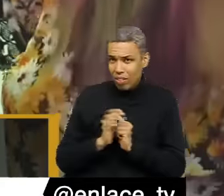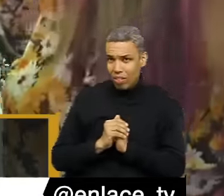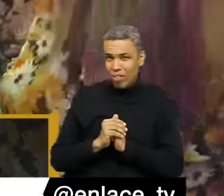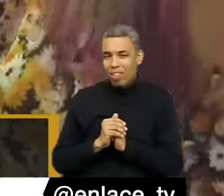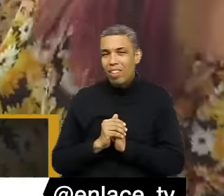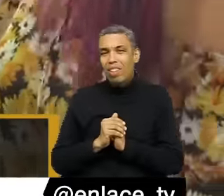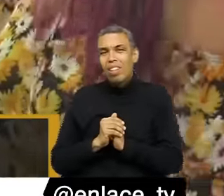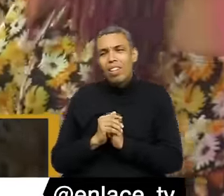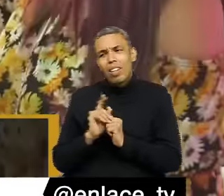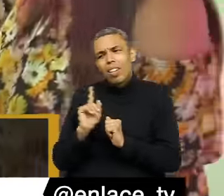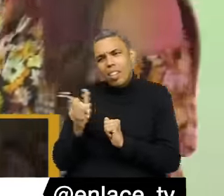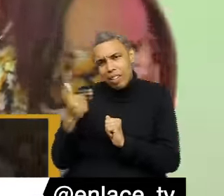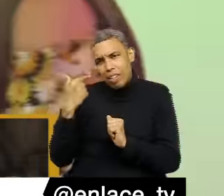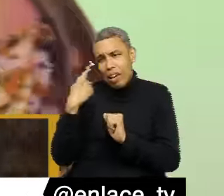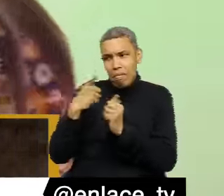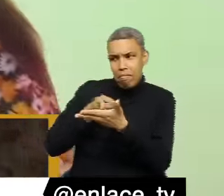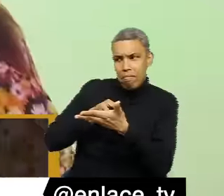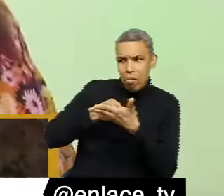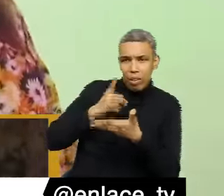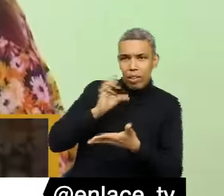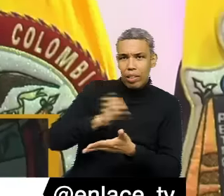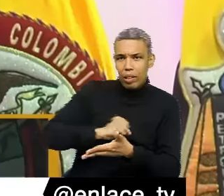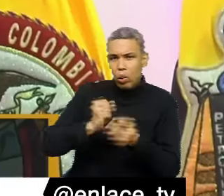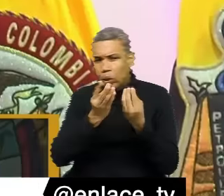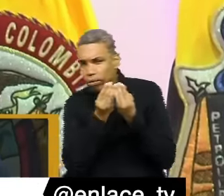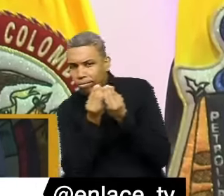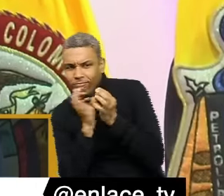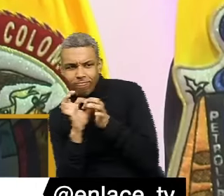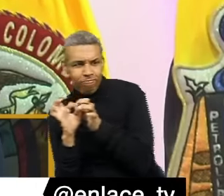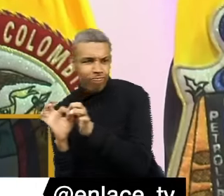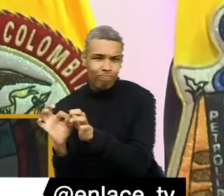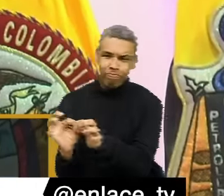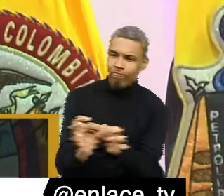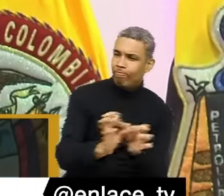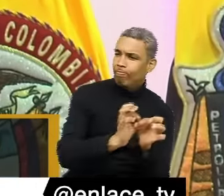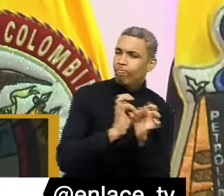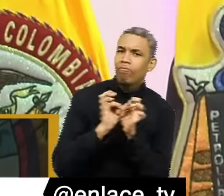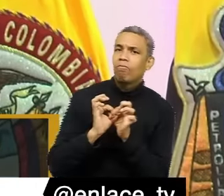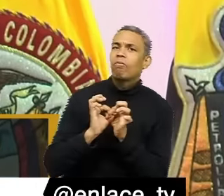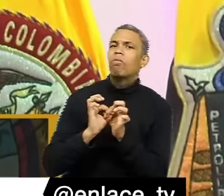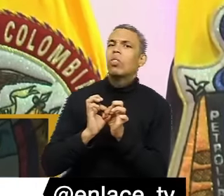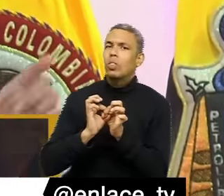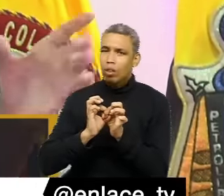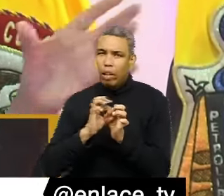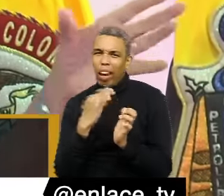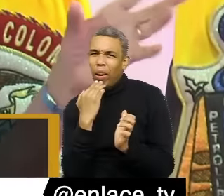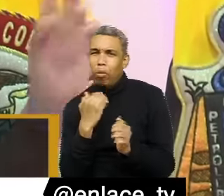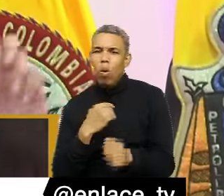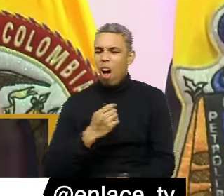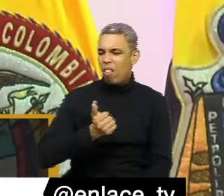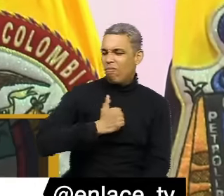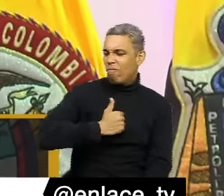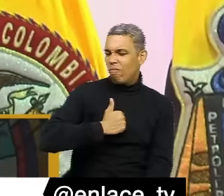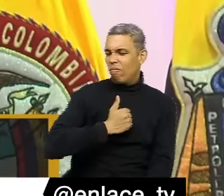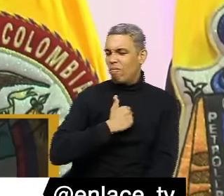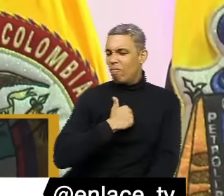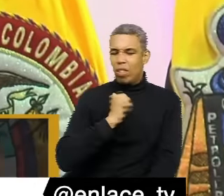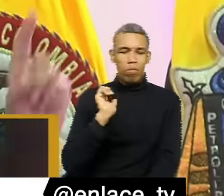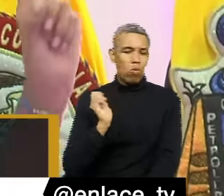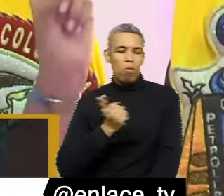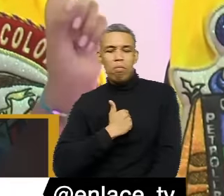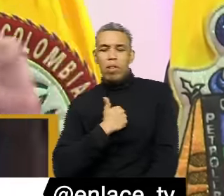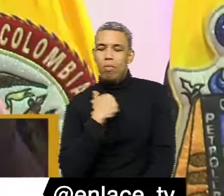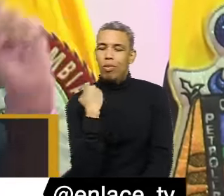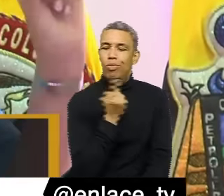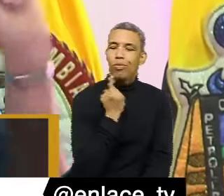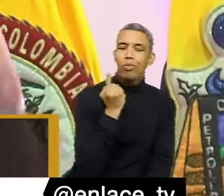de que trabajar en equipo da excelentes resultados. El éxito de las instituciones educativas es cuando se trabaja en equipo, alcalde. Es